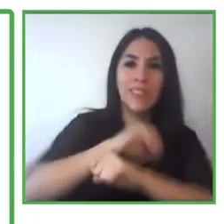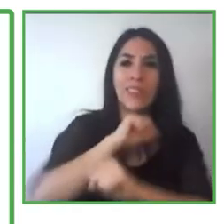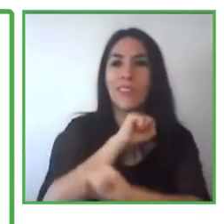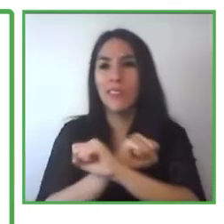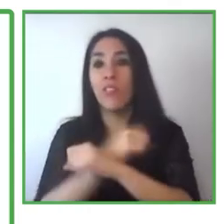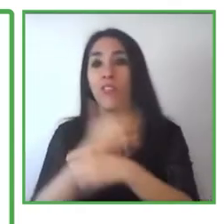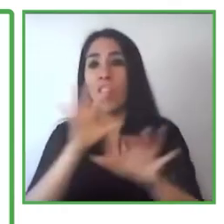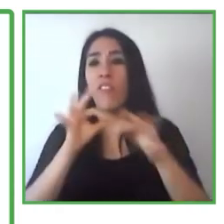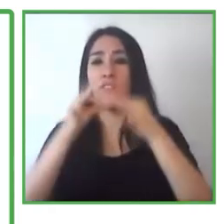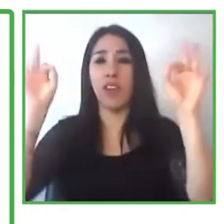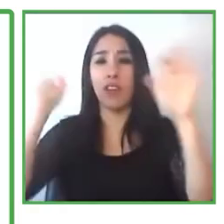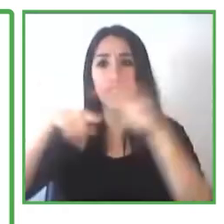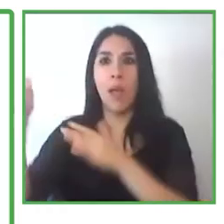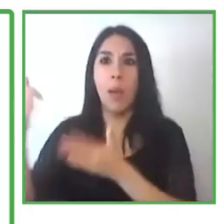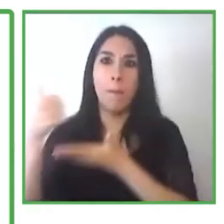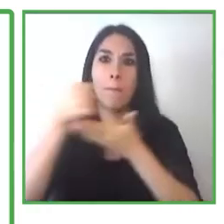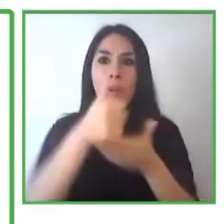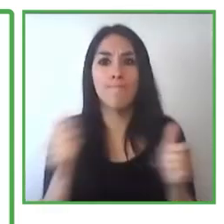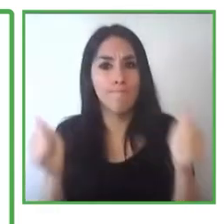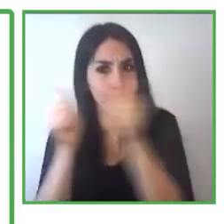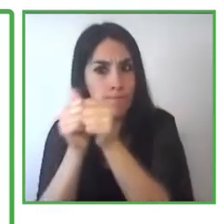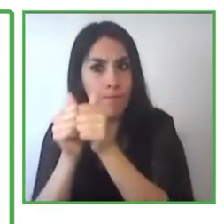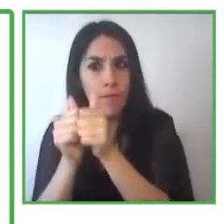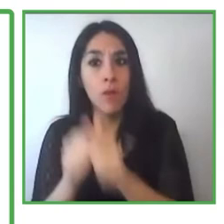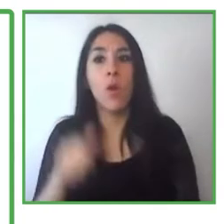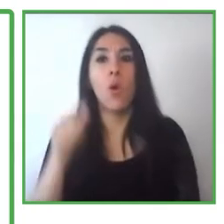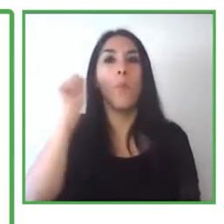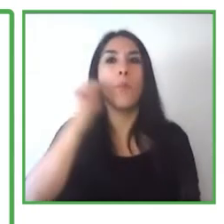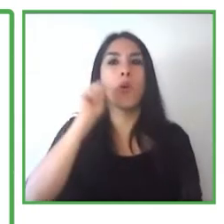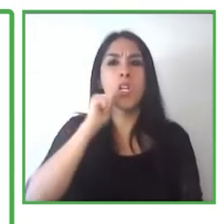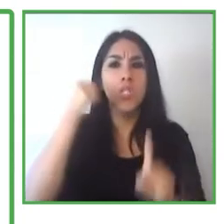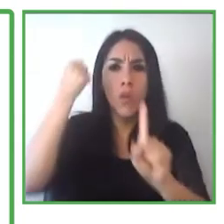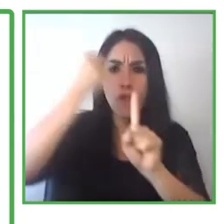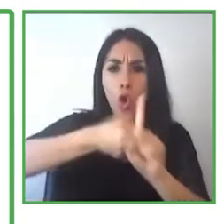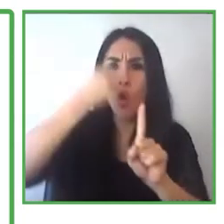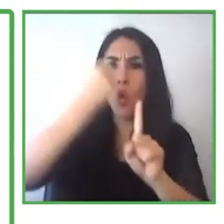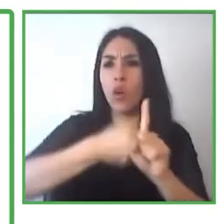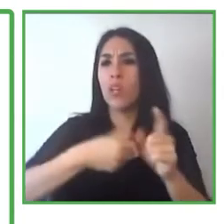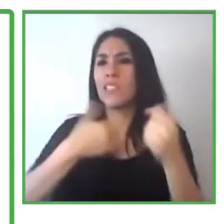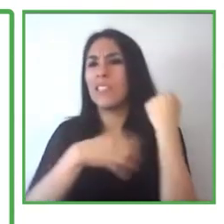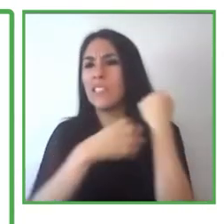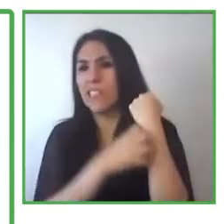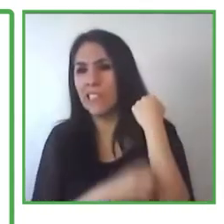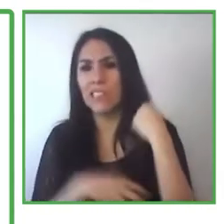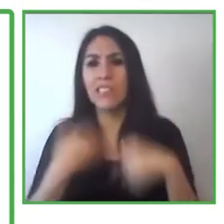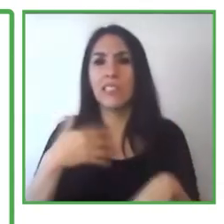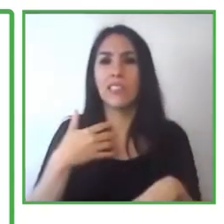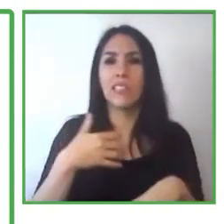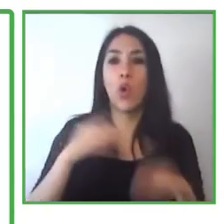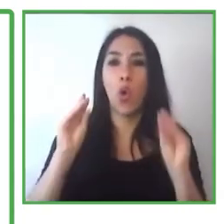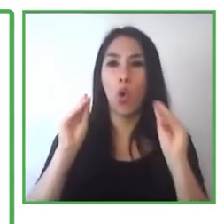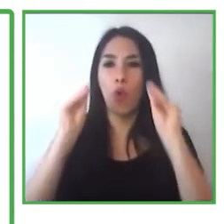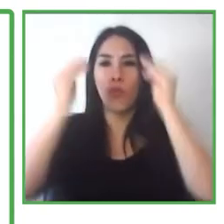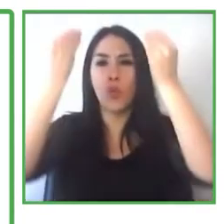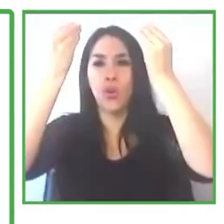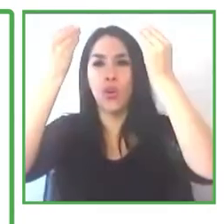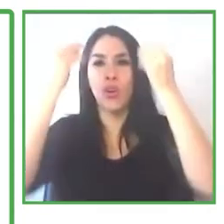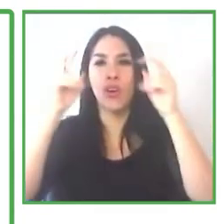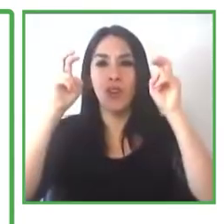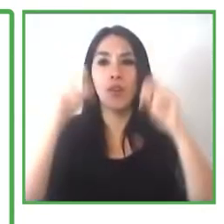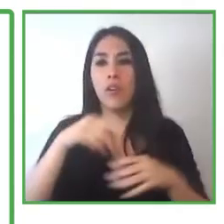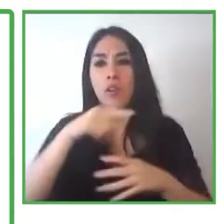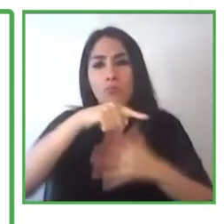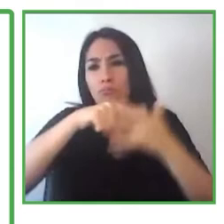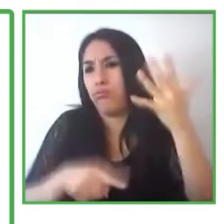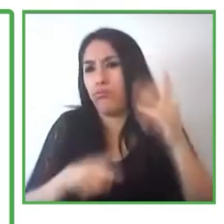con mujeres víctimas de violencia, con jóvenes extutelados, con colectivos con discapacidad, ya sea mental, física, sensorial. Por lo